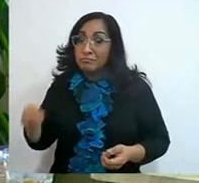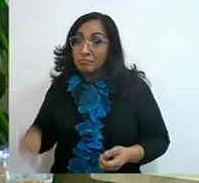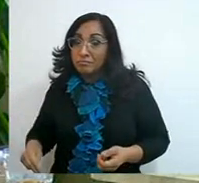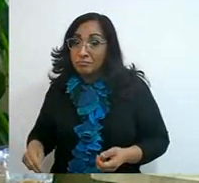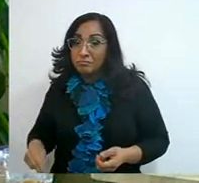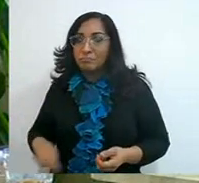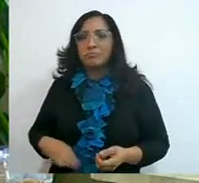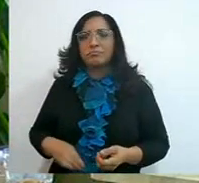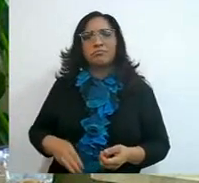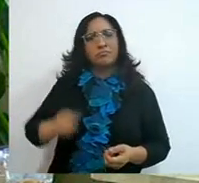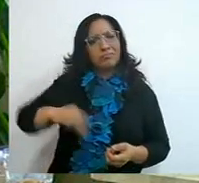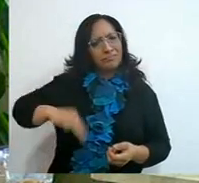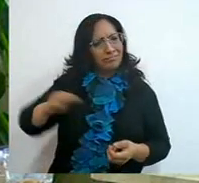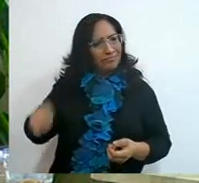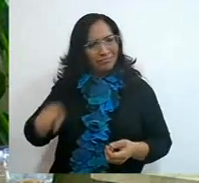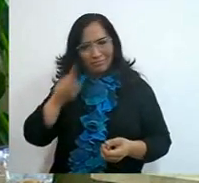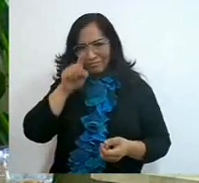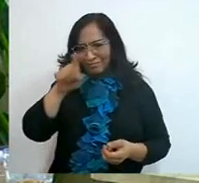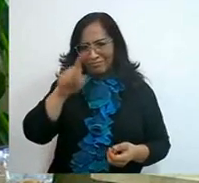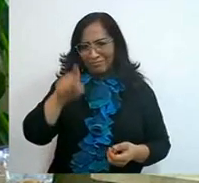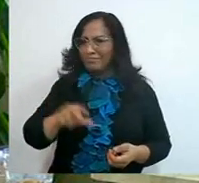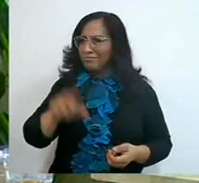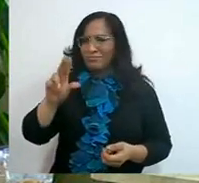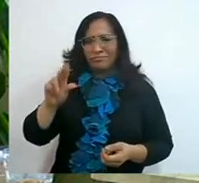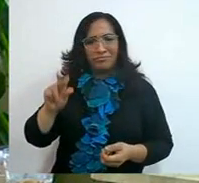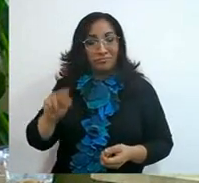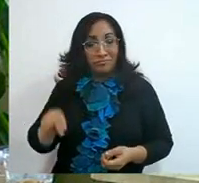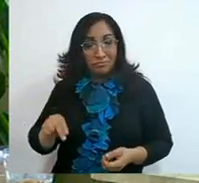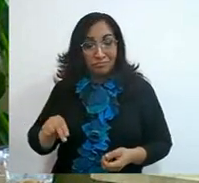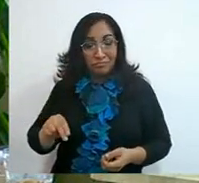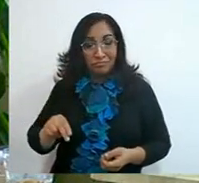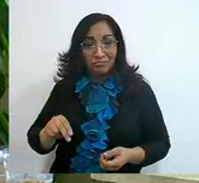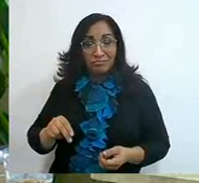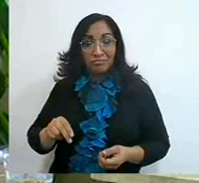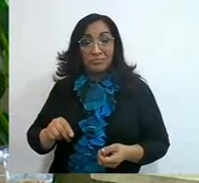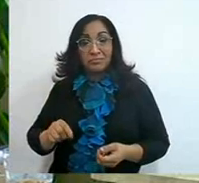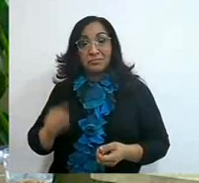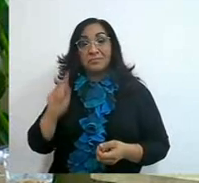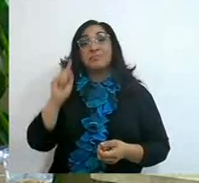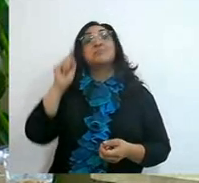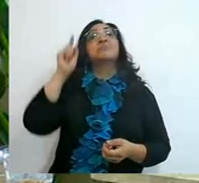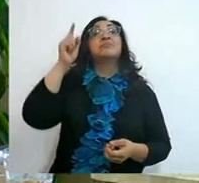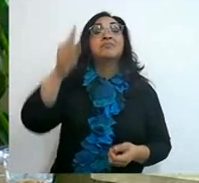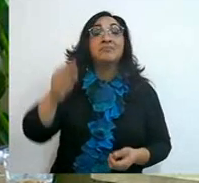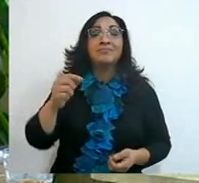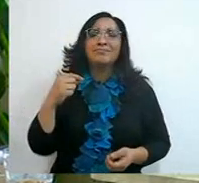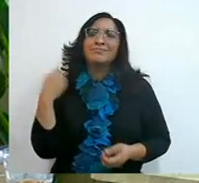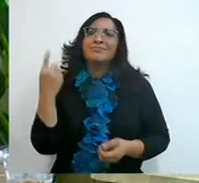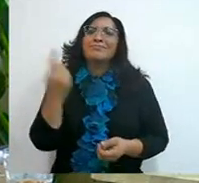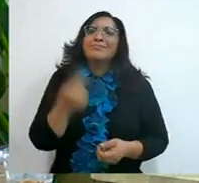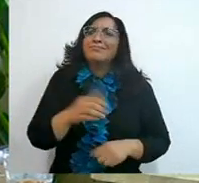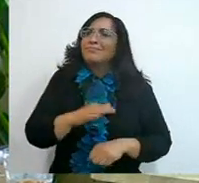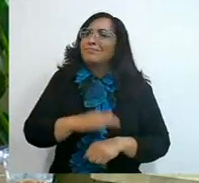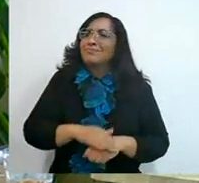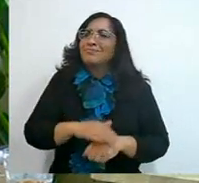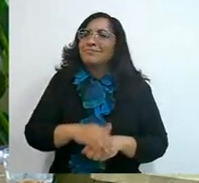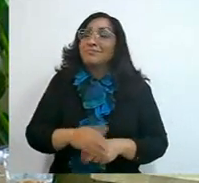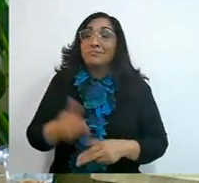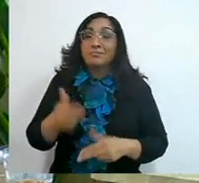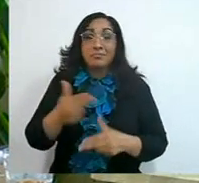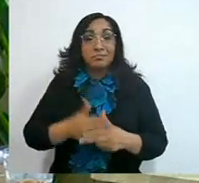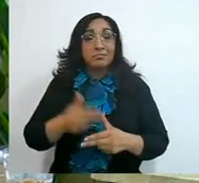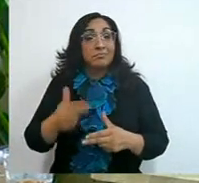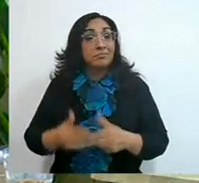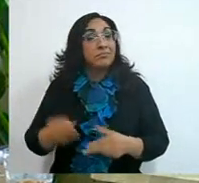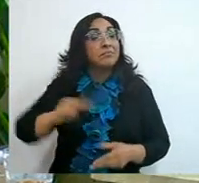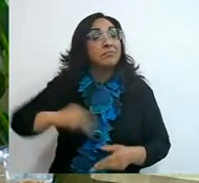puñalada por la espalda. No, es que los regios somos amigos hasta la muerte.